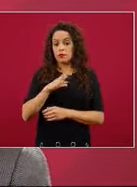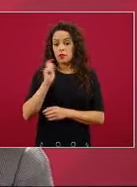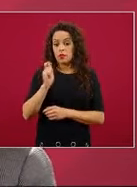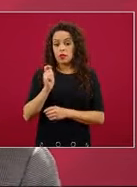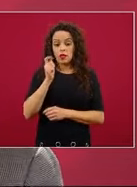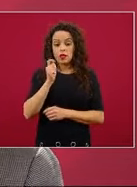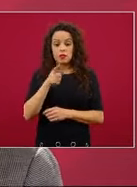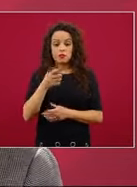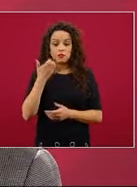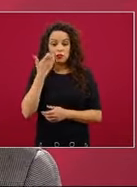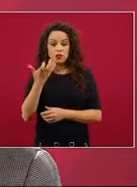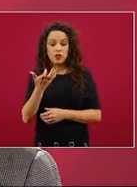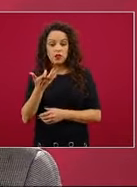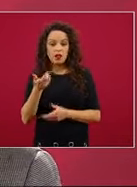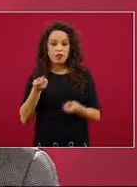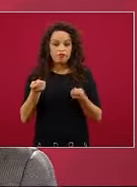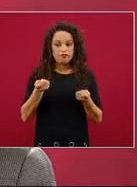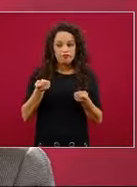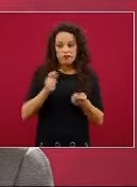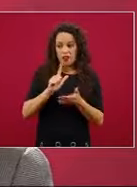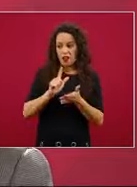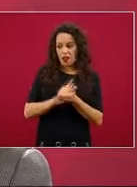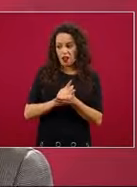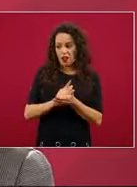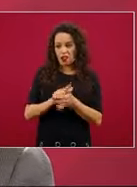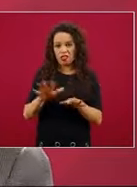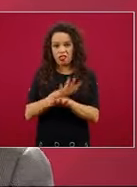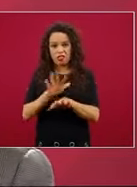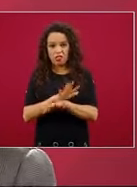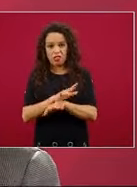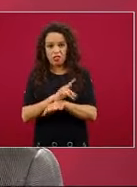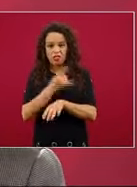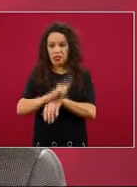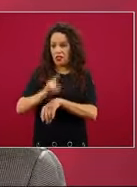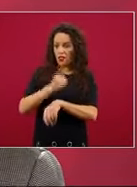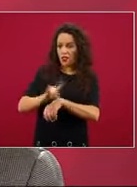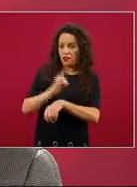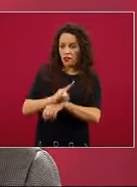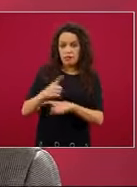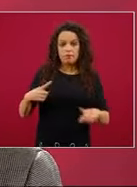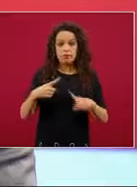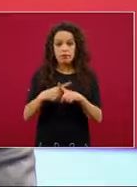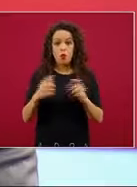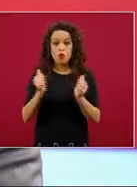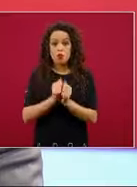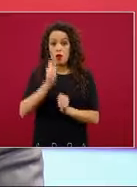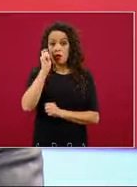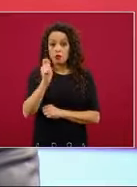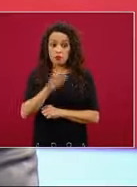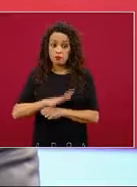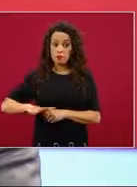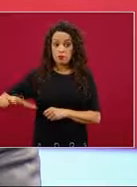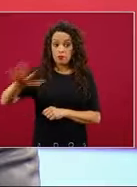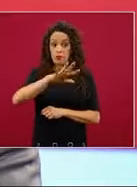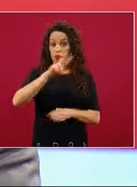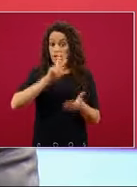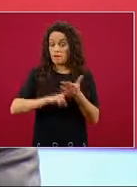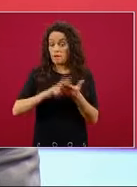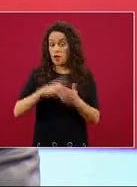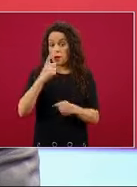manipulación de la ley que pueda resultar en actos contrarios al interés superior de la nación, incluyendo